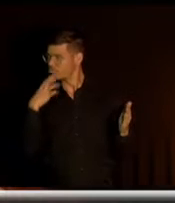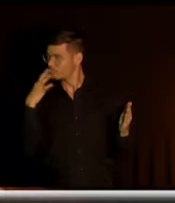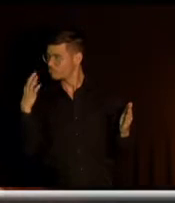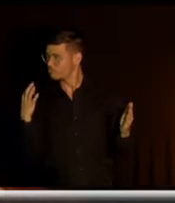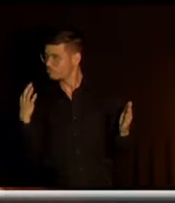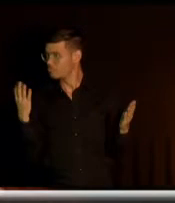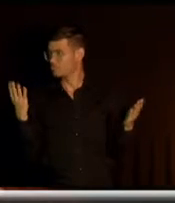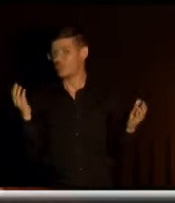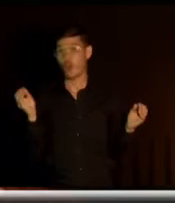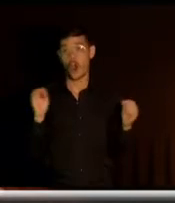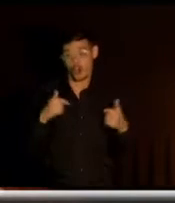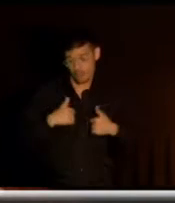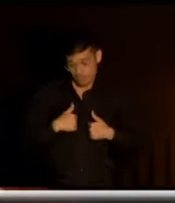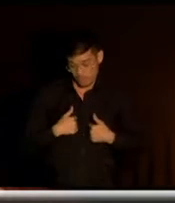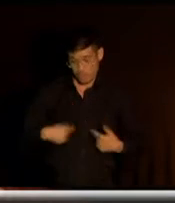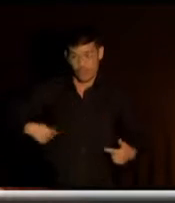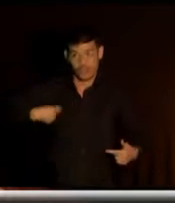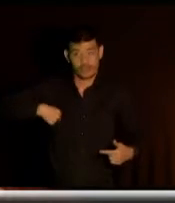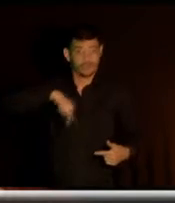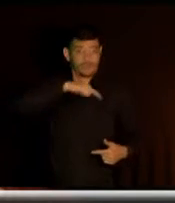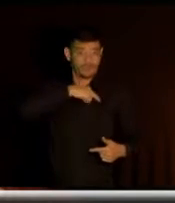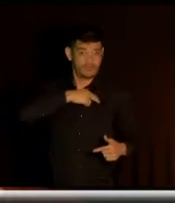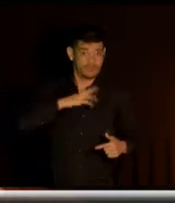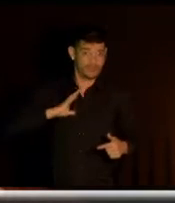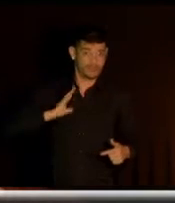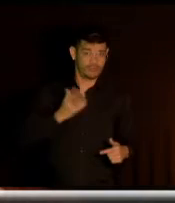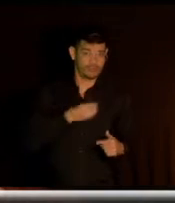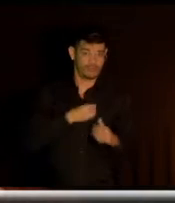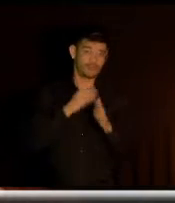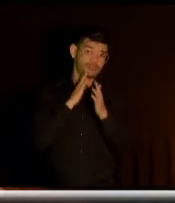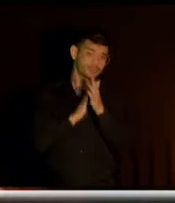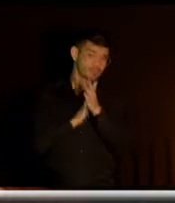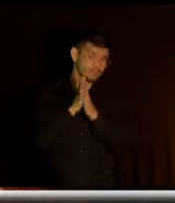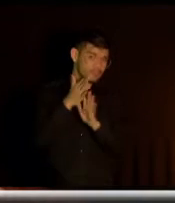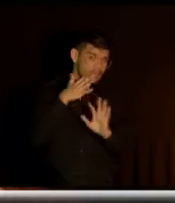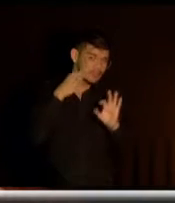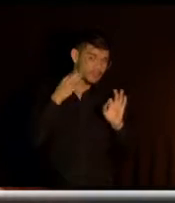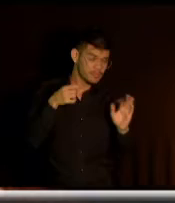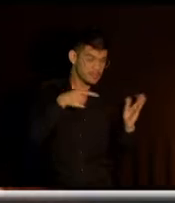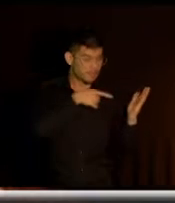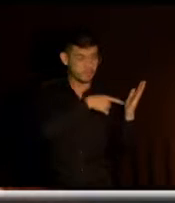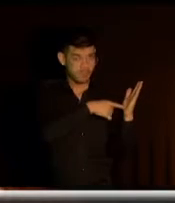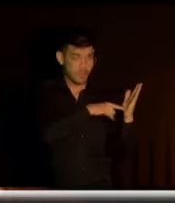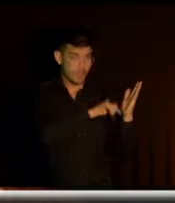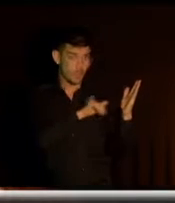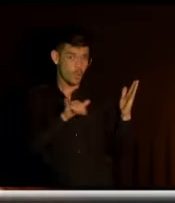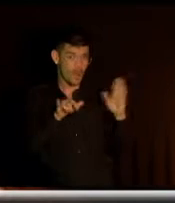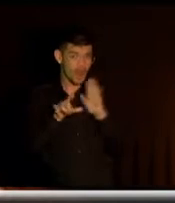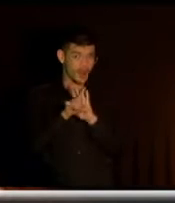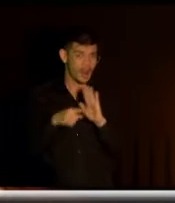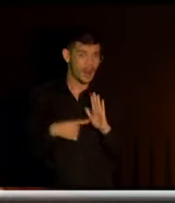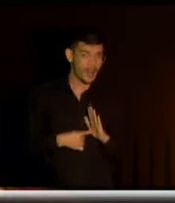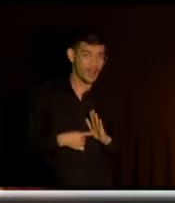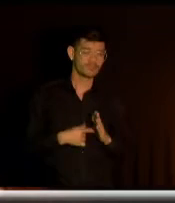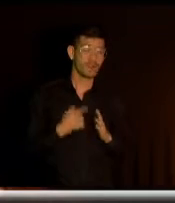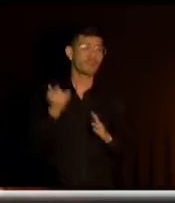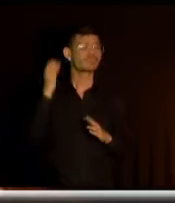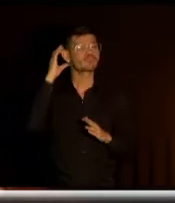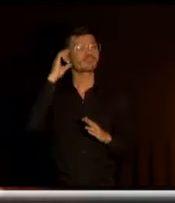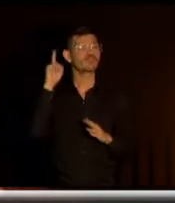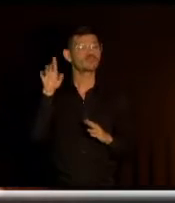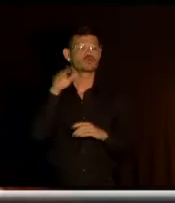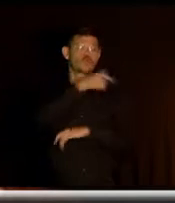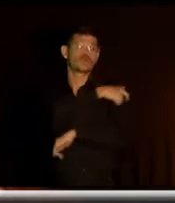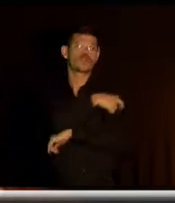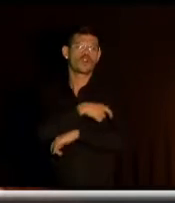estamos diciendo nosotros es realmente cierto y está planteado así en la ley. Nosotros tenemos unos documentos en la página web del